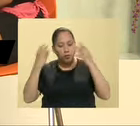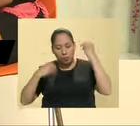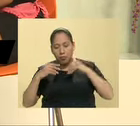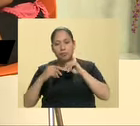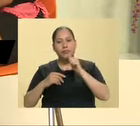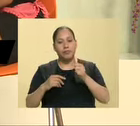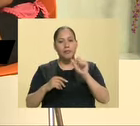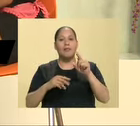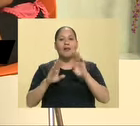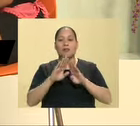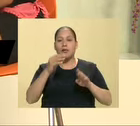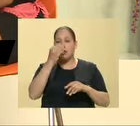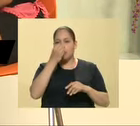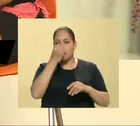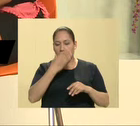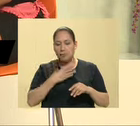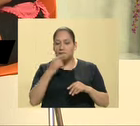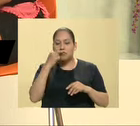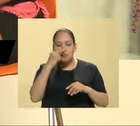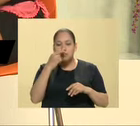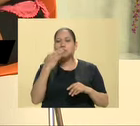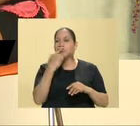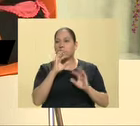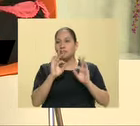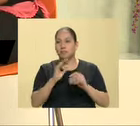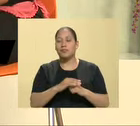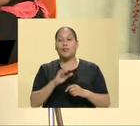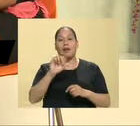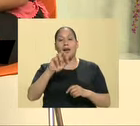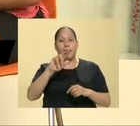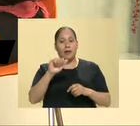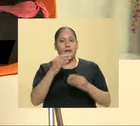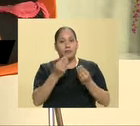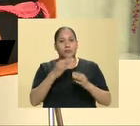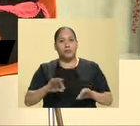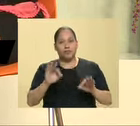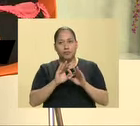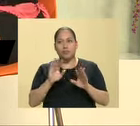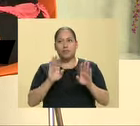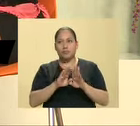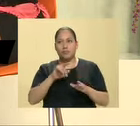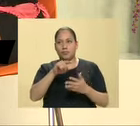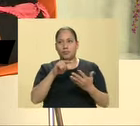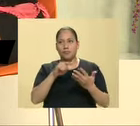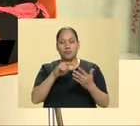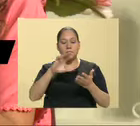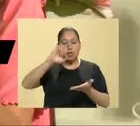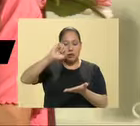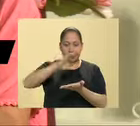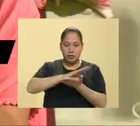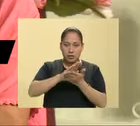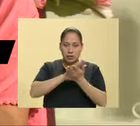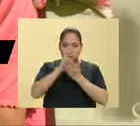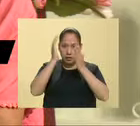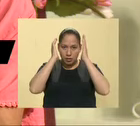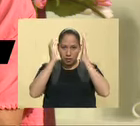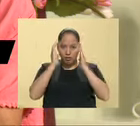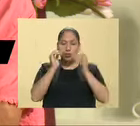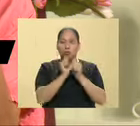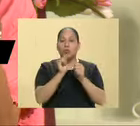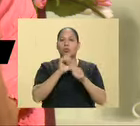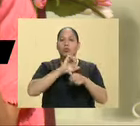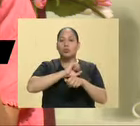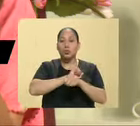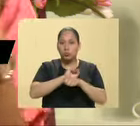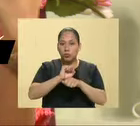cuidándolos y con un aroma pues exquisito. Oye, Ara, hay algo importante, bueno, pues es la aplicación de nuestro shampoo o nuestro shampoo con acondicionador,